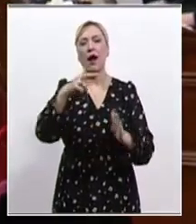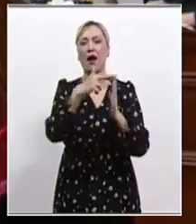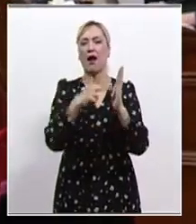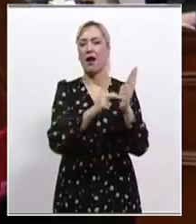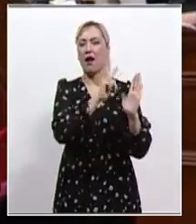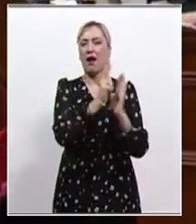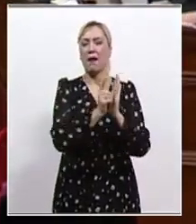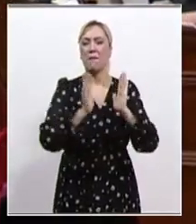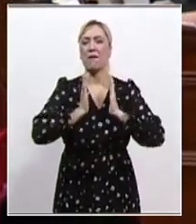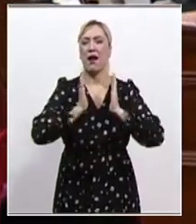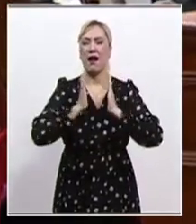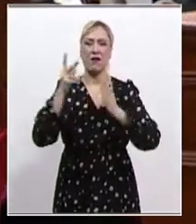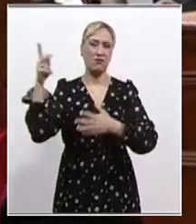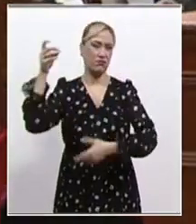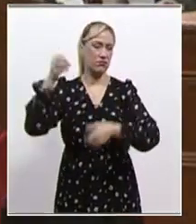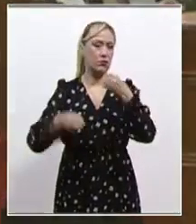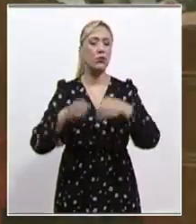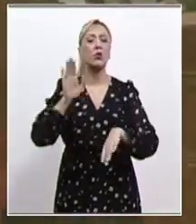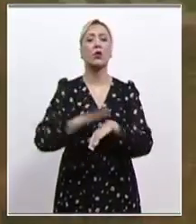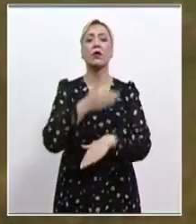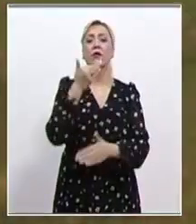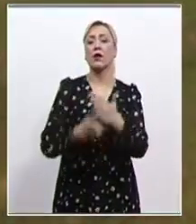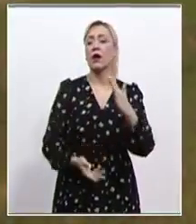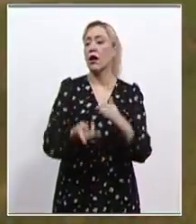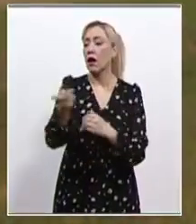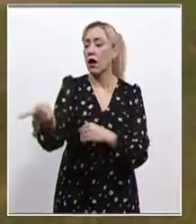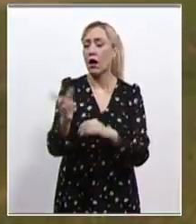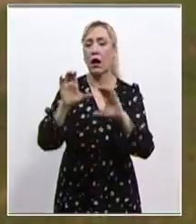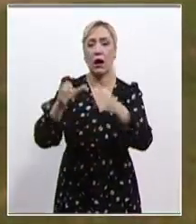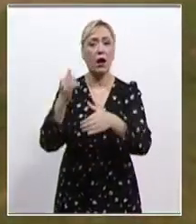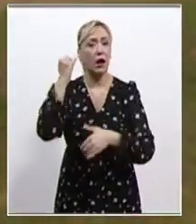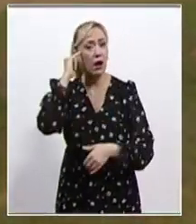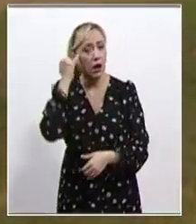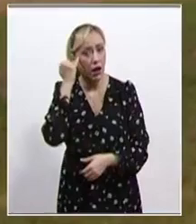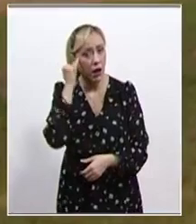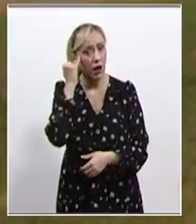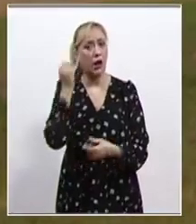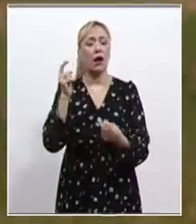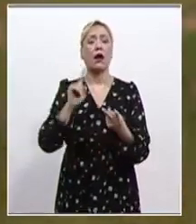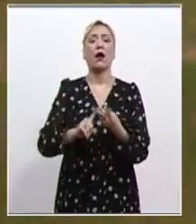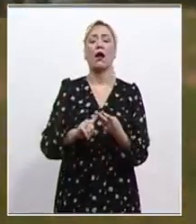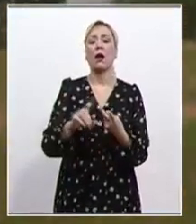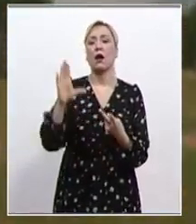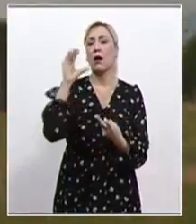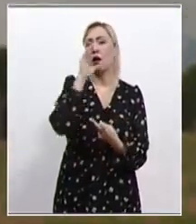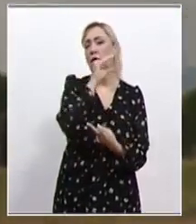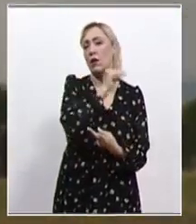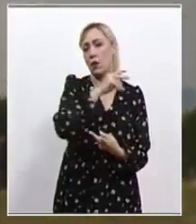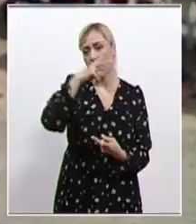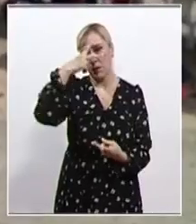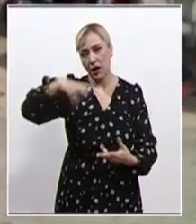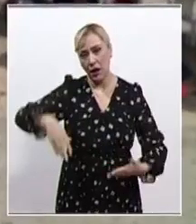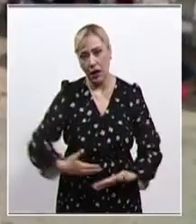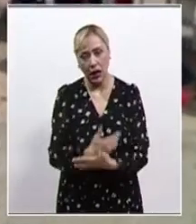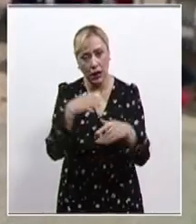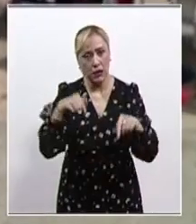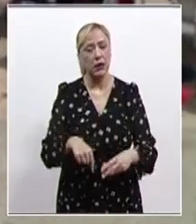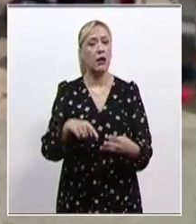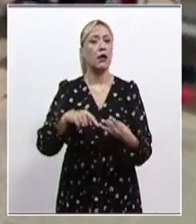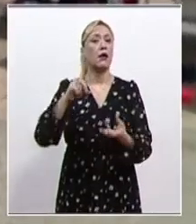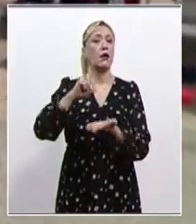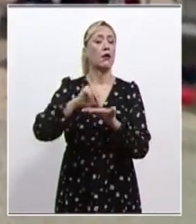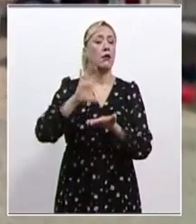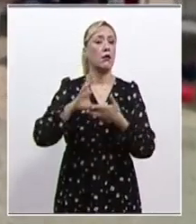de consulta previa a pueblos y comunidades indígenas y afrodescendientes y personas con discapacidad, ya que las